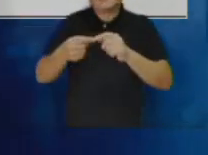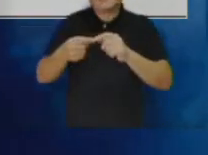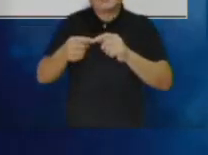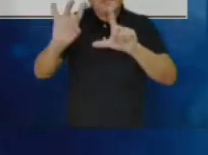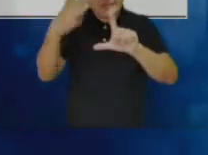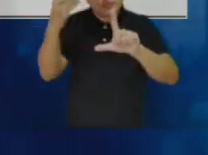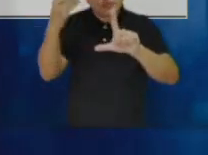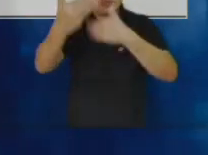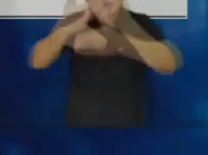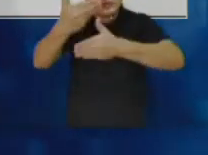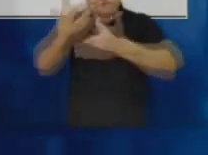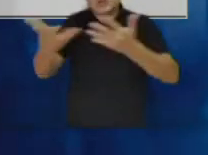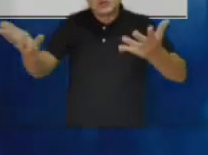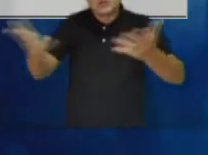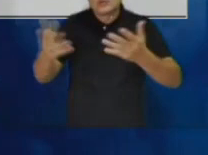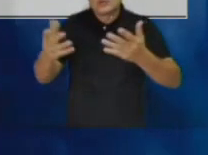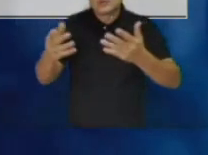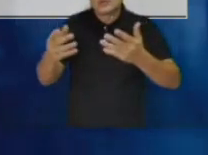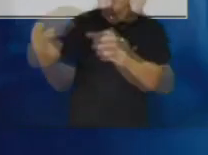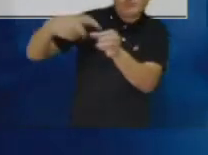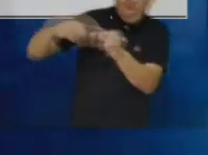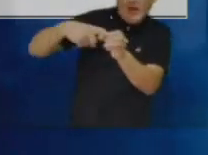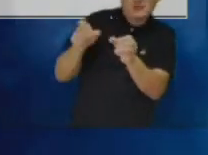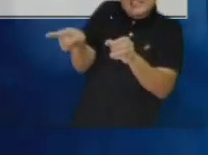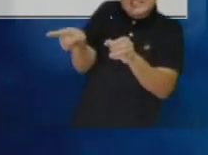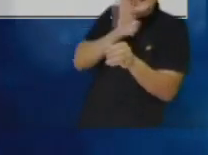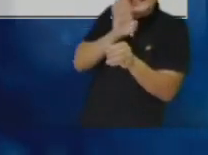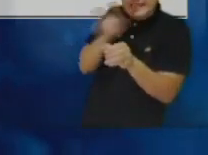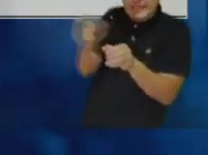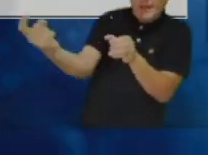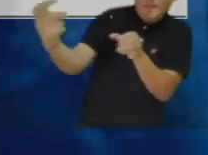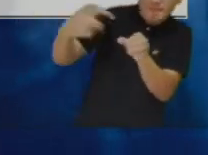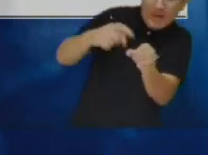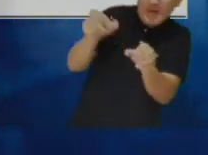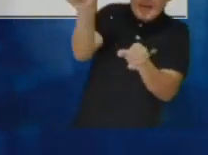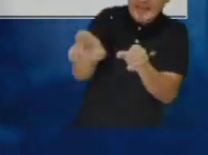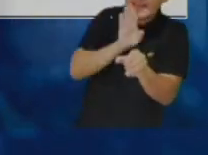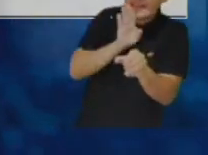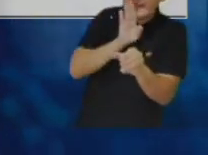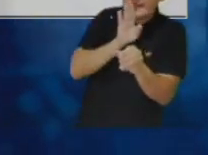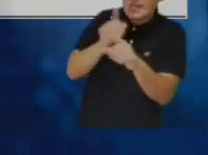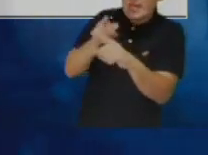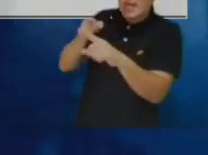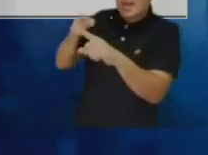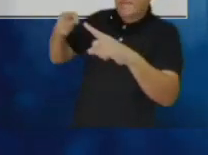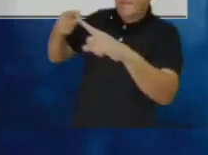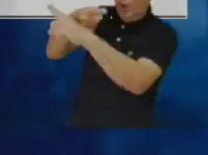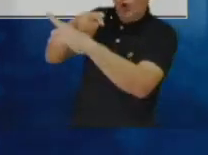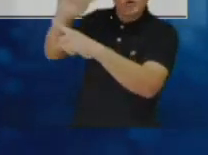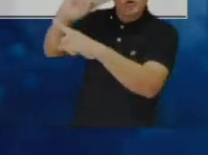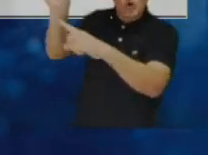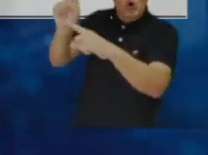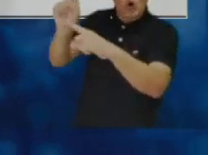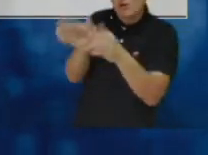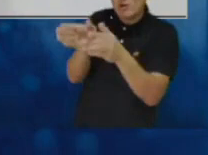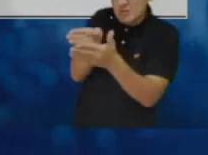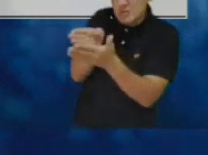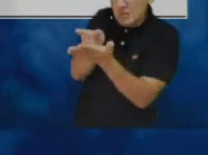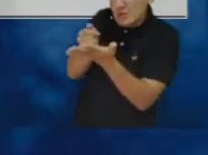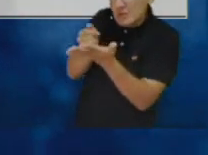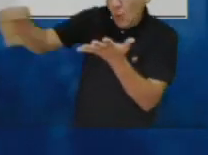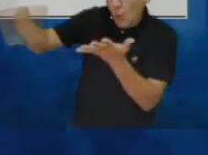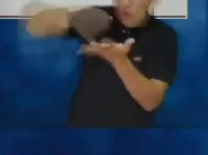usuarios, ¿no? Mantenerlos separados, evitar las interferencias. Y por aquellos que utilizan las